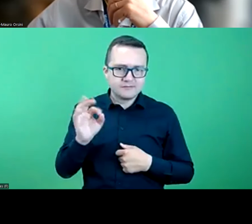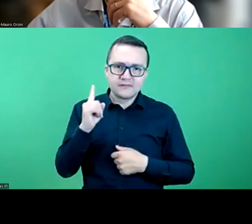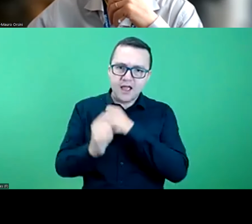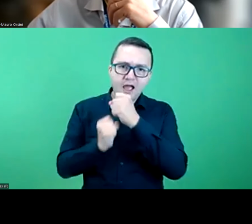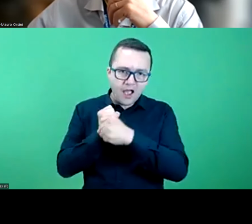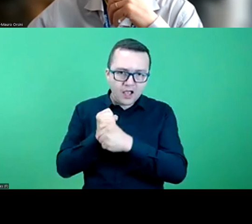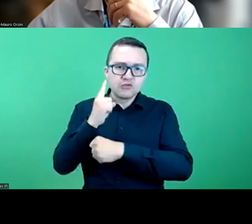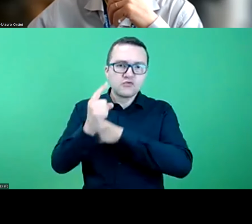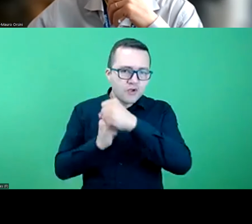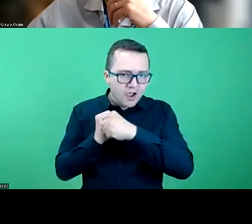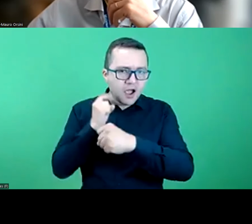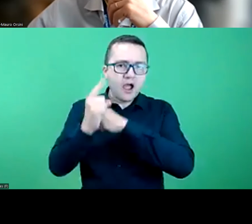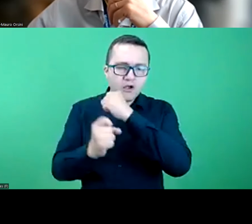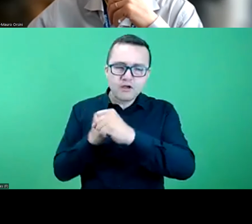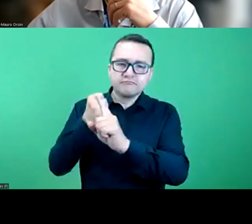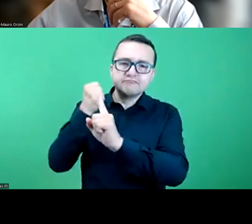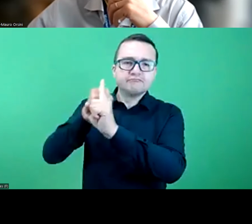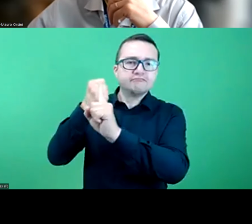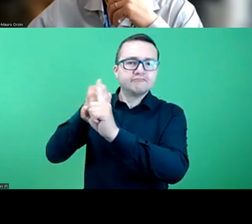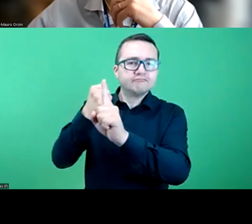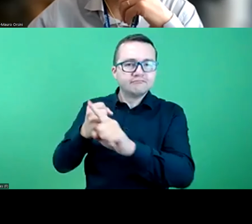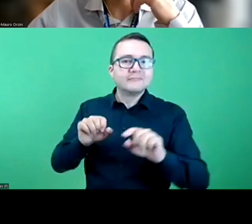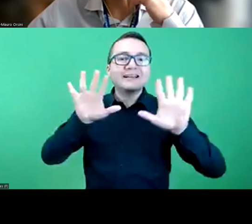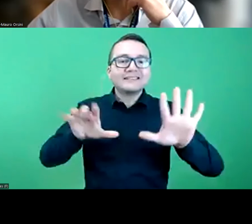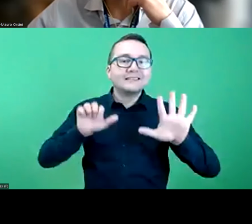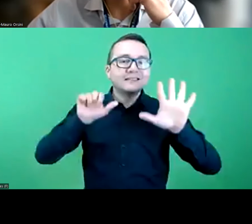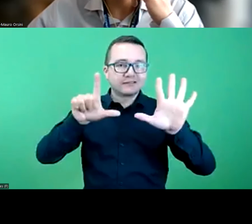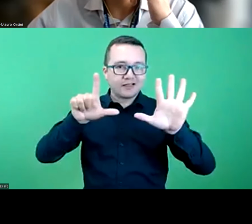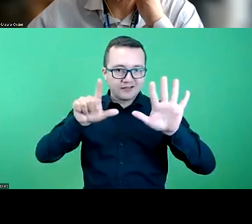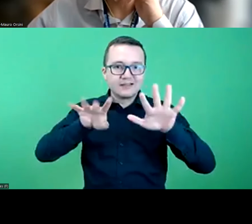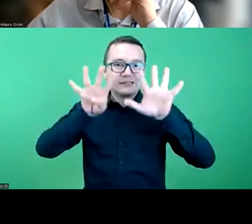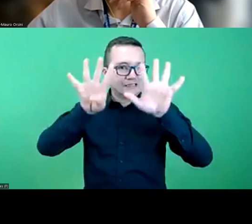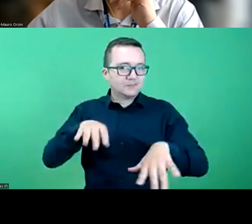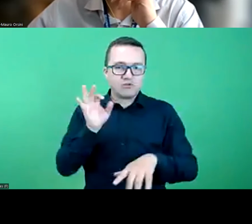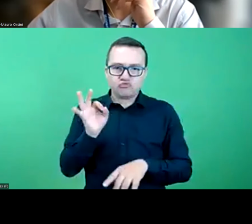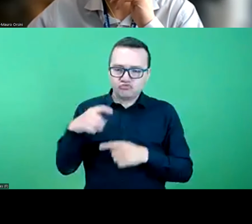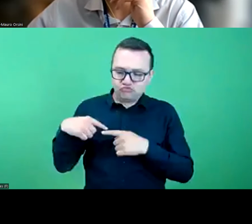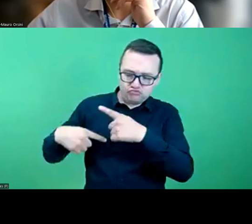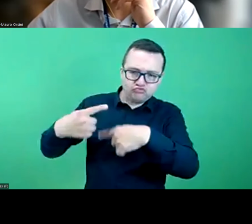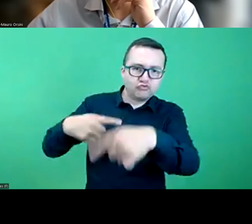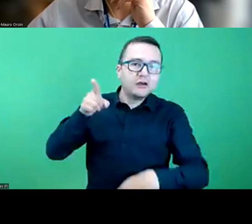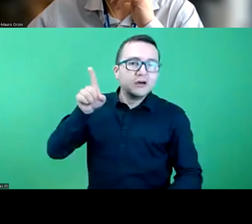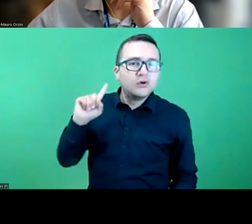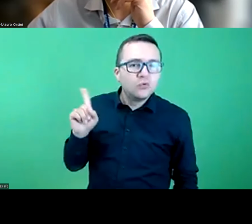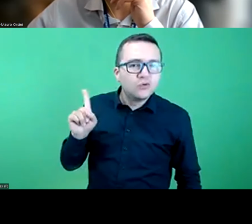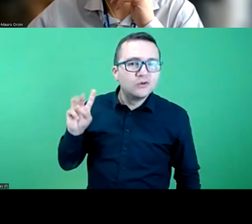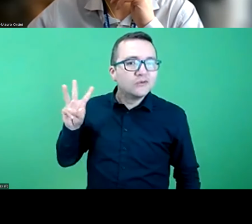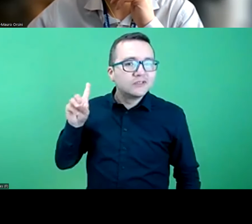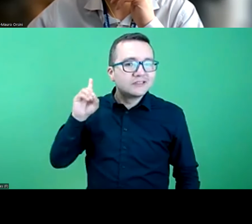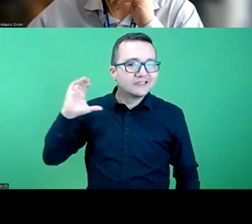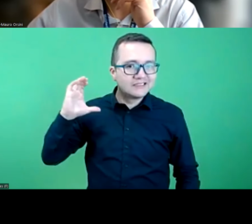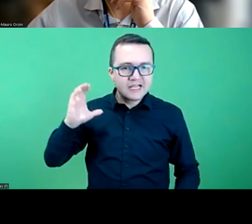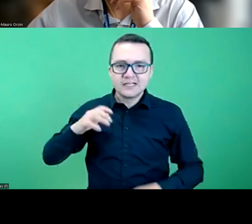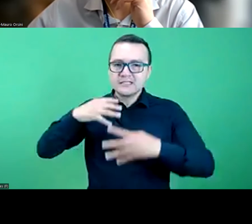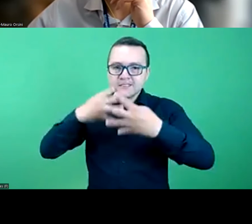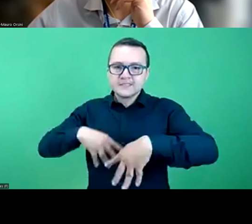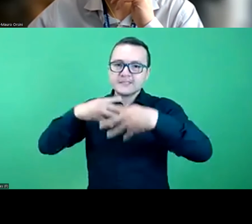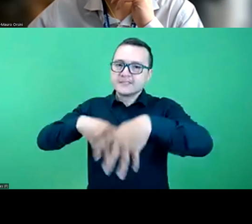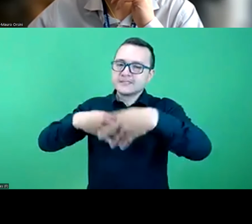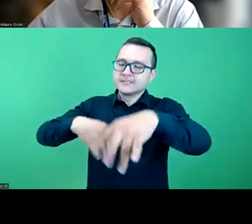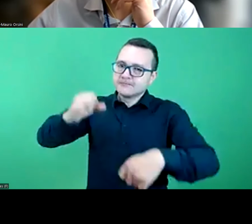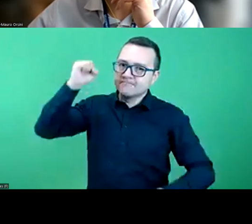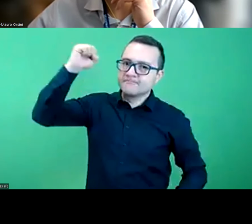en torno al día 17 de septiembre, para concienciar, y que llega al Capitolio, para concienciar sobre la importancia de seguridad del paciente. Invita a los que